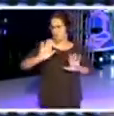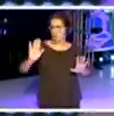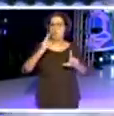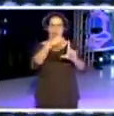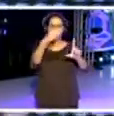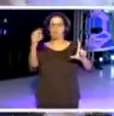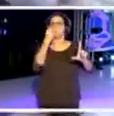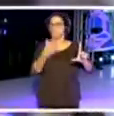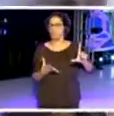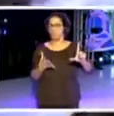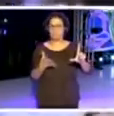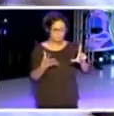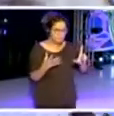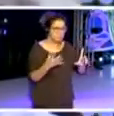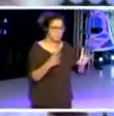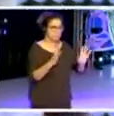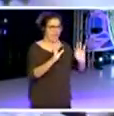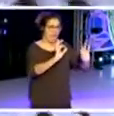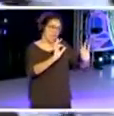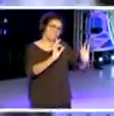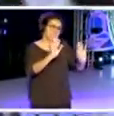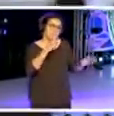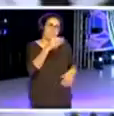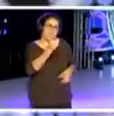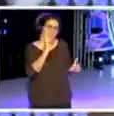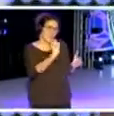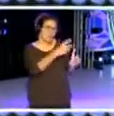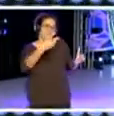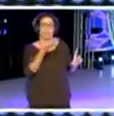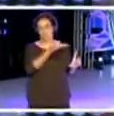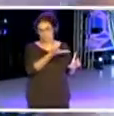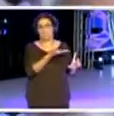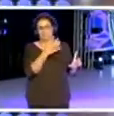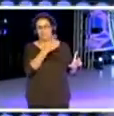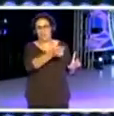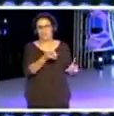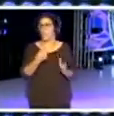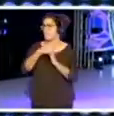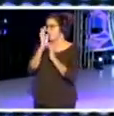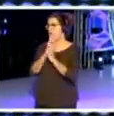mejor. Pues así de penoso quedó. Y mi cartel tiene...